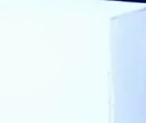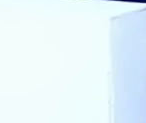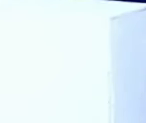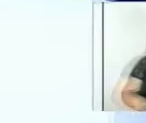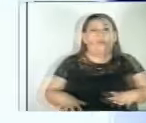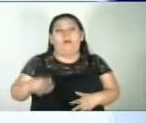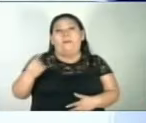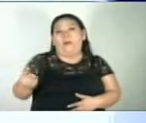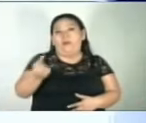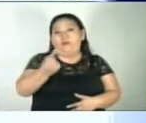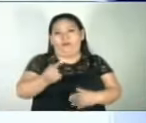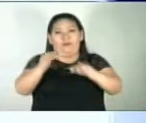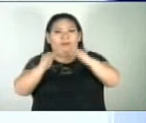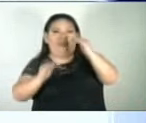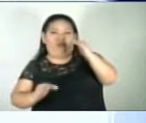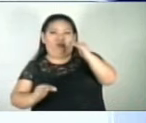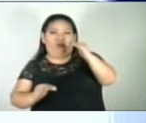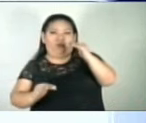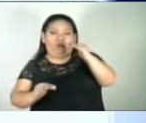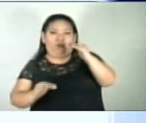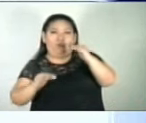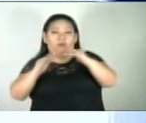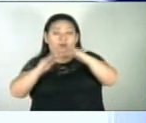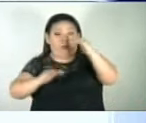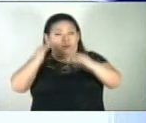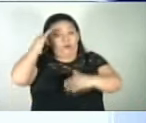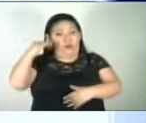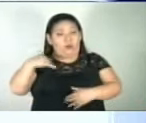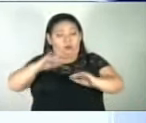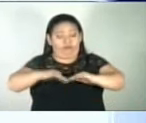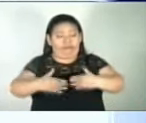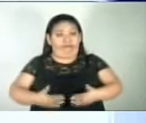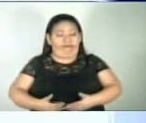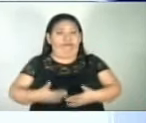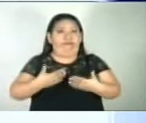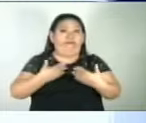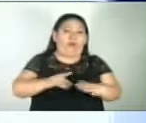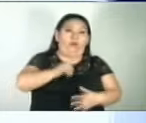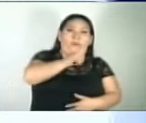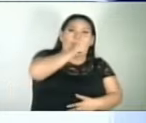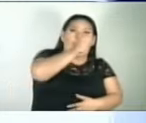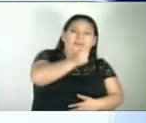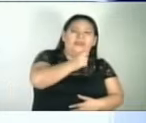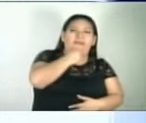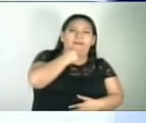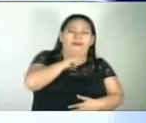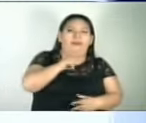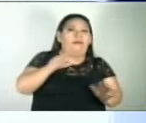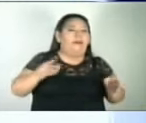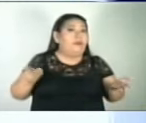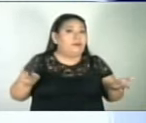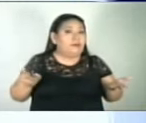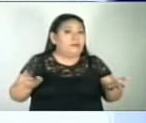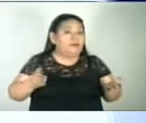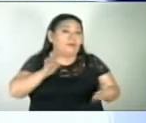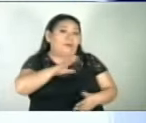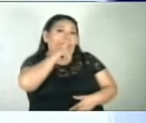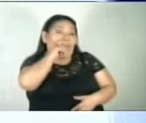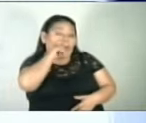menores de edad resultaron embarazadas durante el primer mes del año. Los principales victimarios fueron los